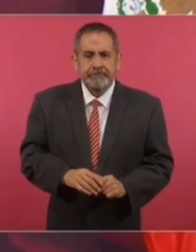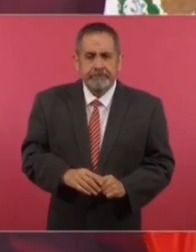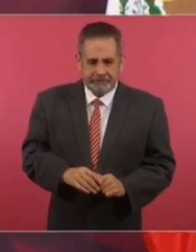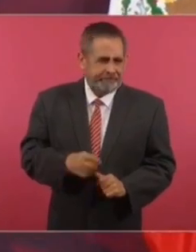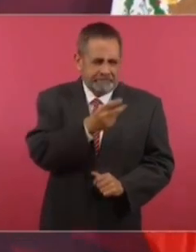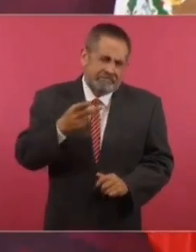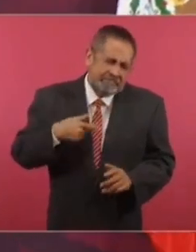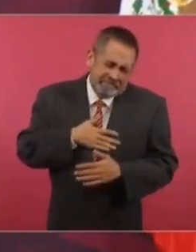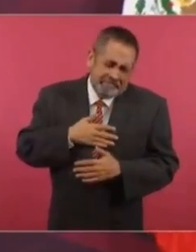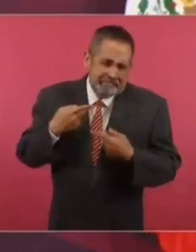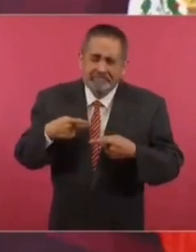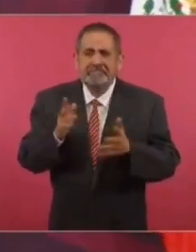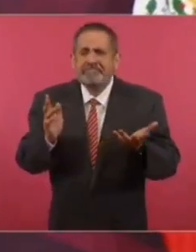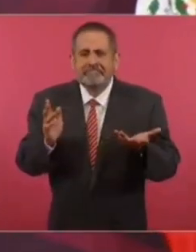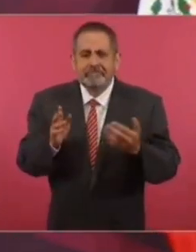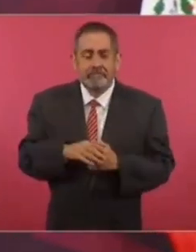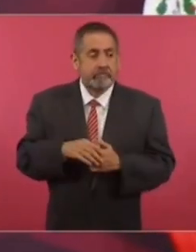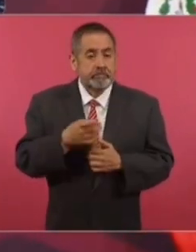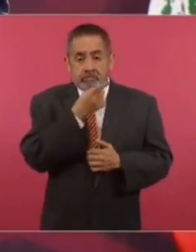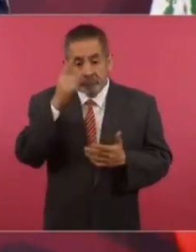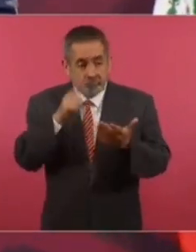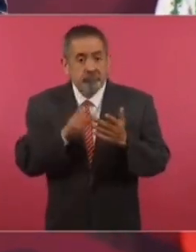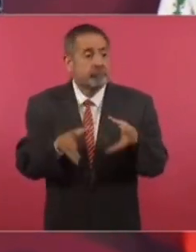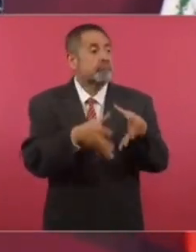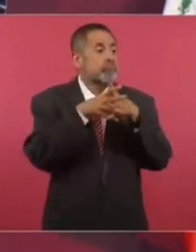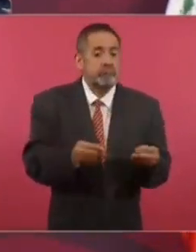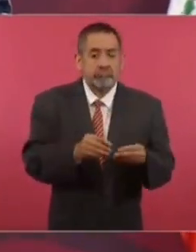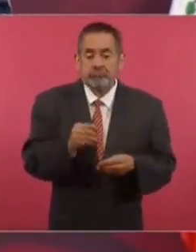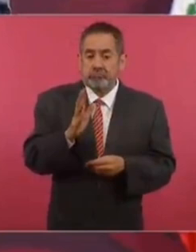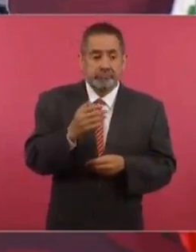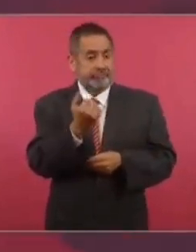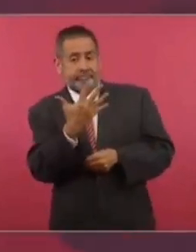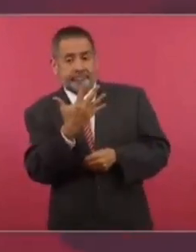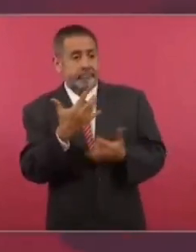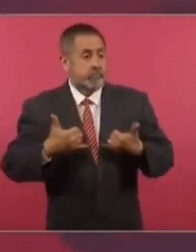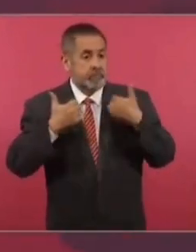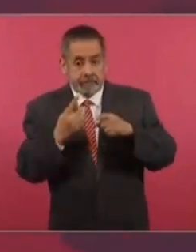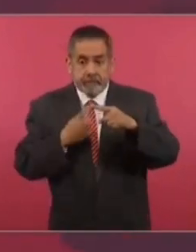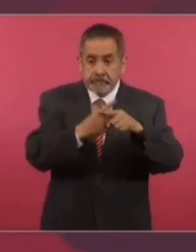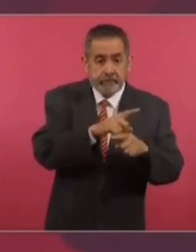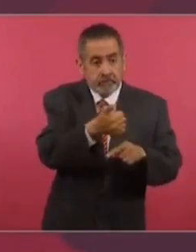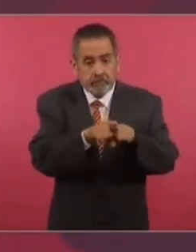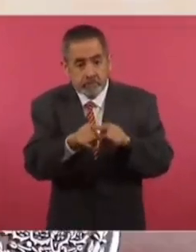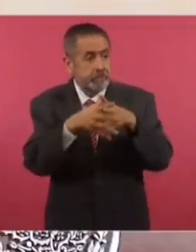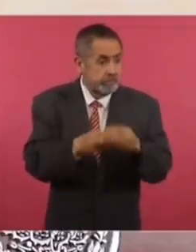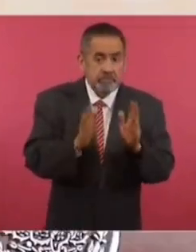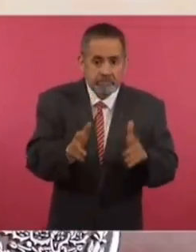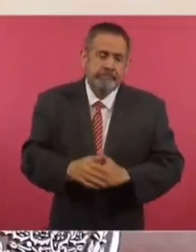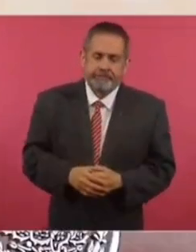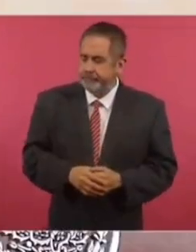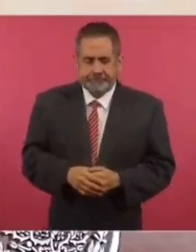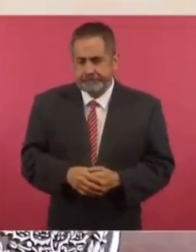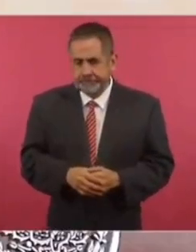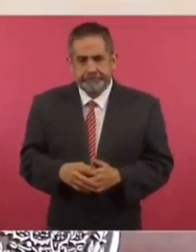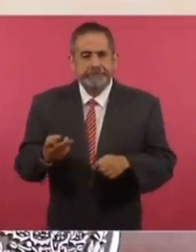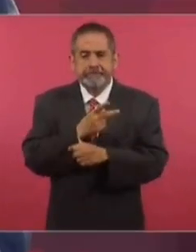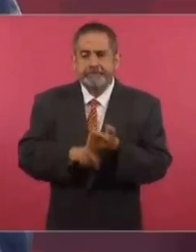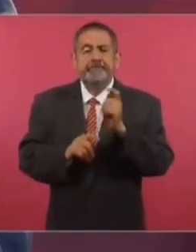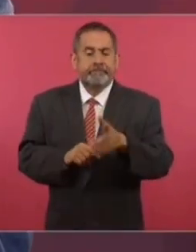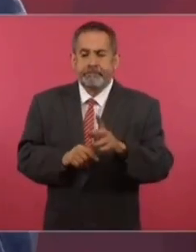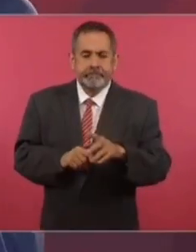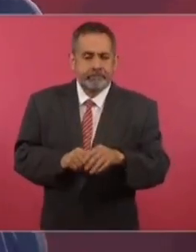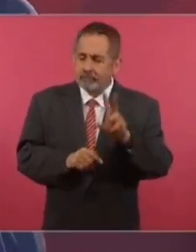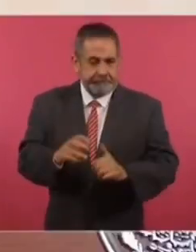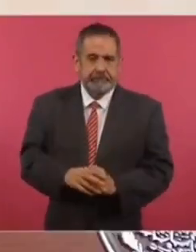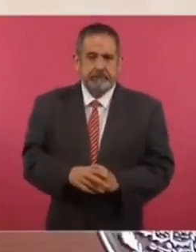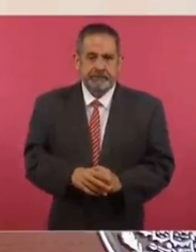bien intencionada, ¿no?, que se creyó de que ya habían desaparecido 5 jóvenes más, hermanos, pues resulta que no fue